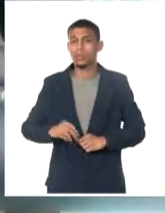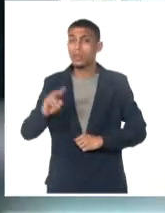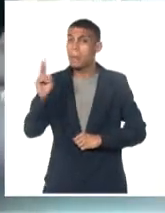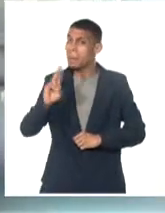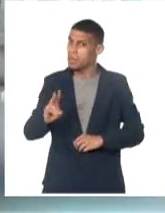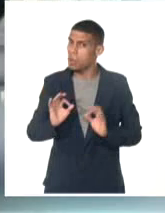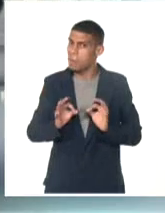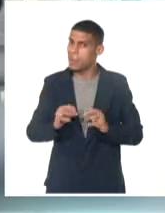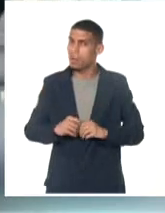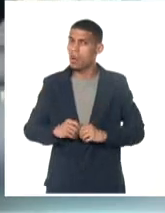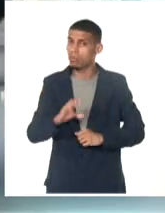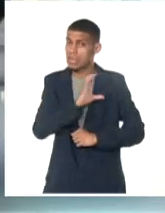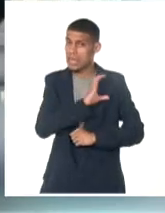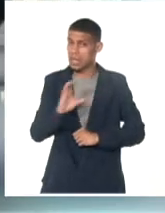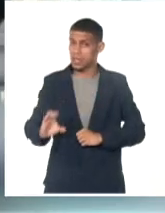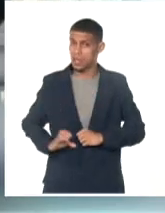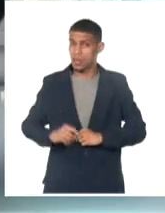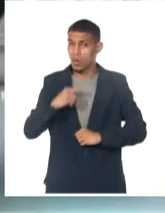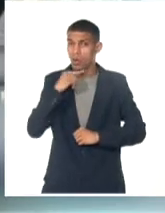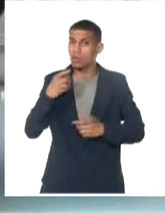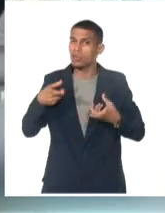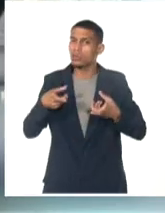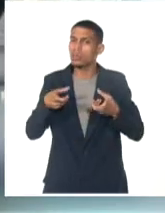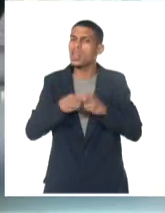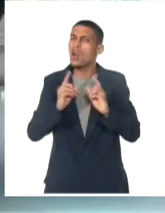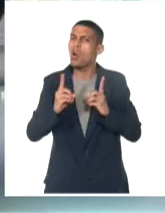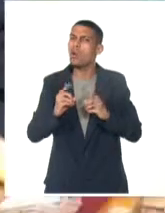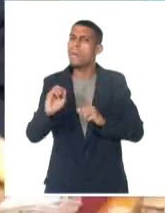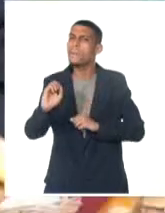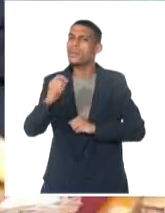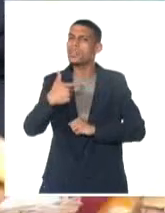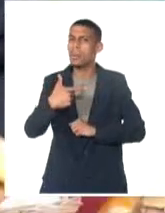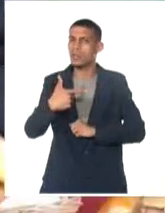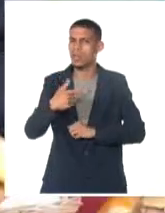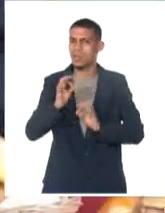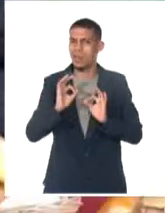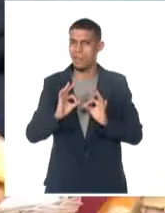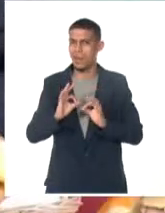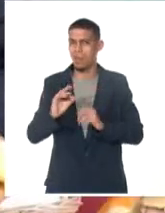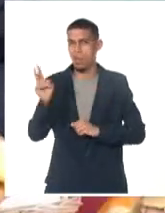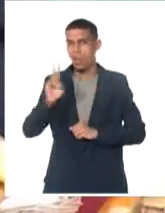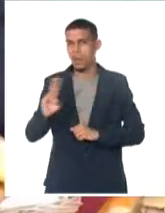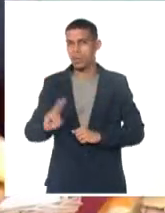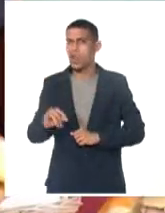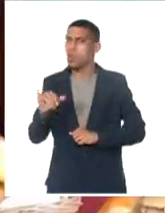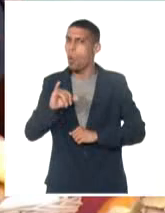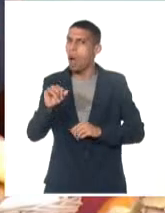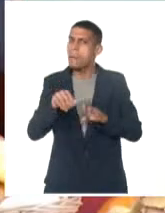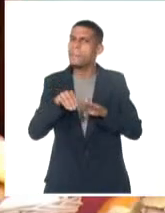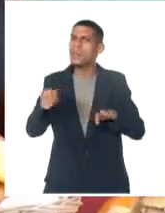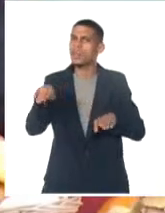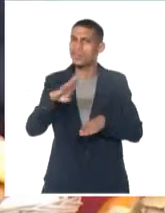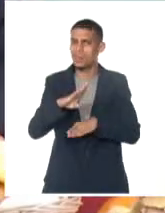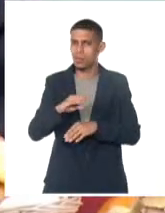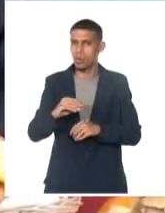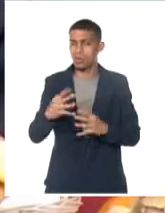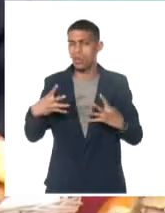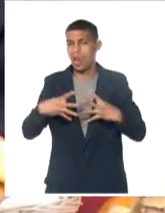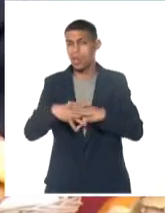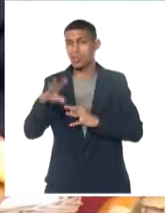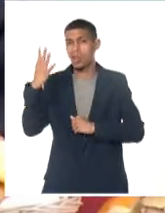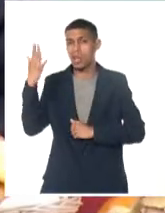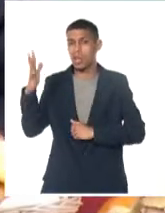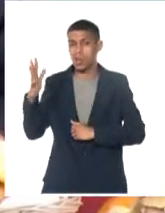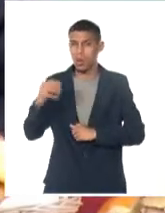está previsto que el canciller ruso se reúna con la vicepresidenta ejecutiva Delcy Rodríguez y con el ministro para las Relaciones Exteriores, Iván